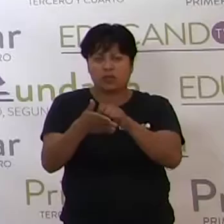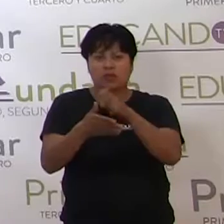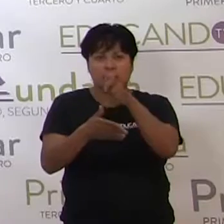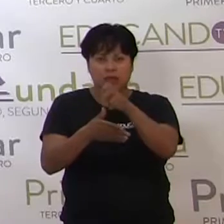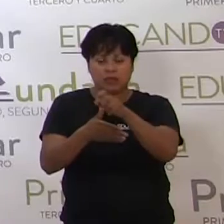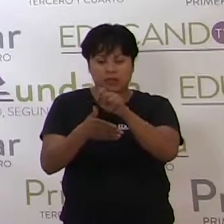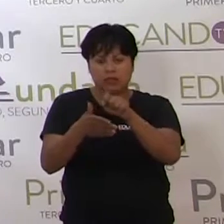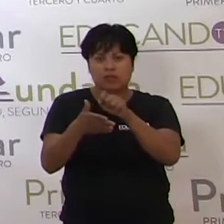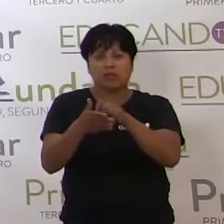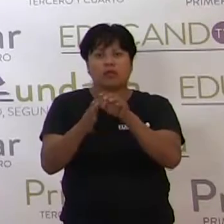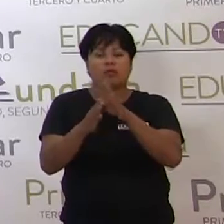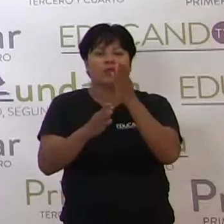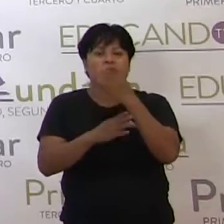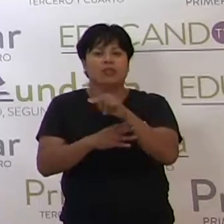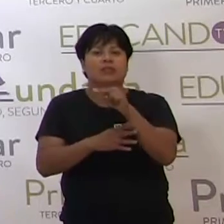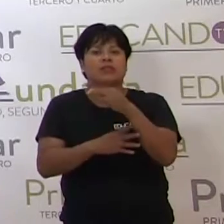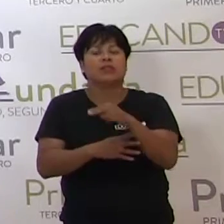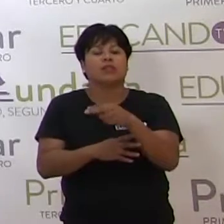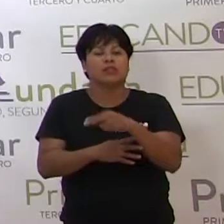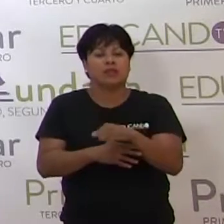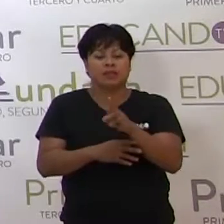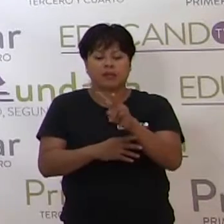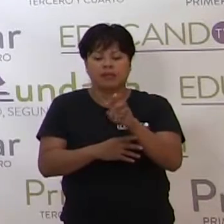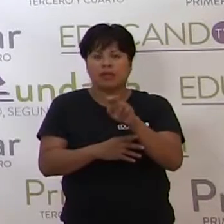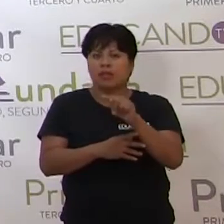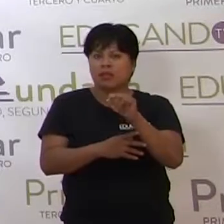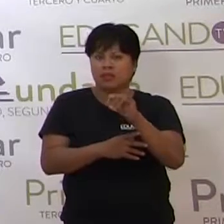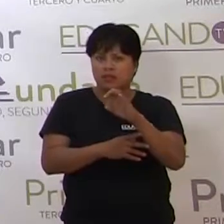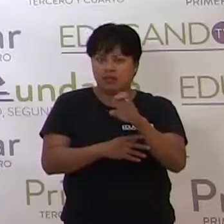punto, como sabes, se llama vértice.